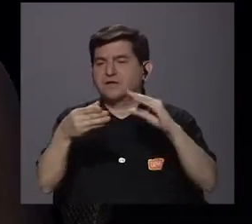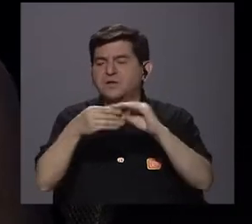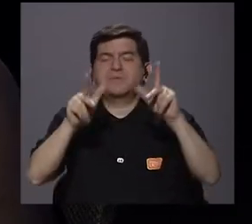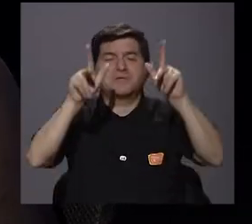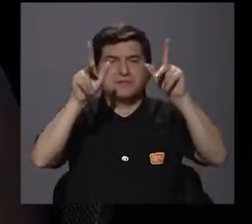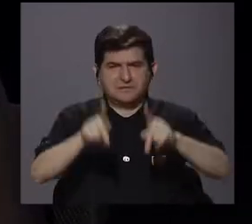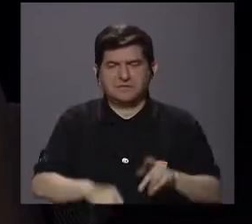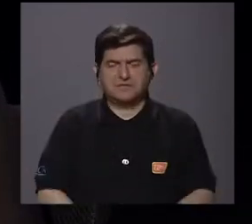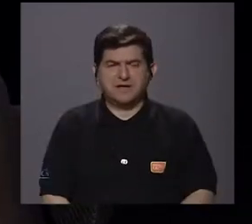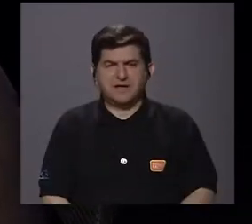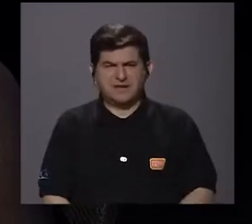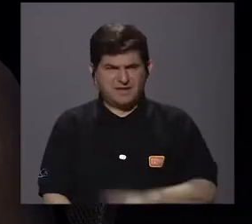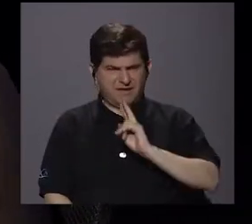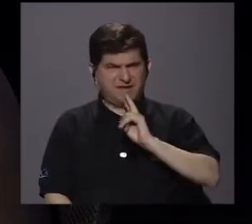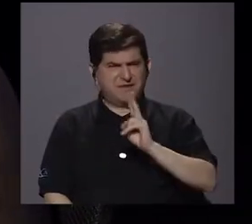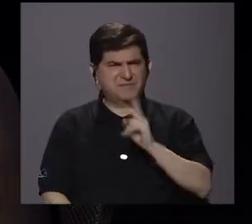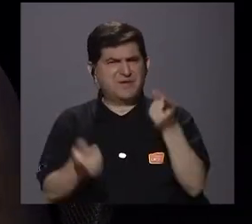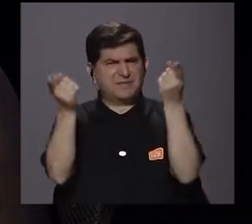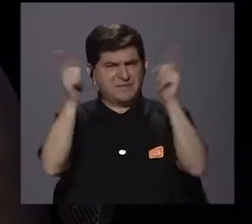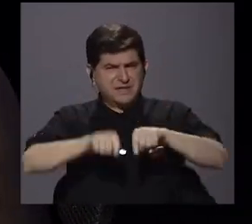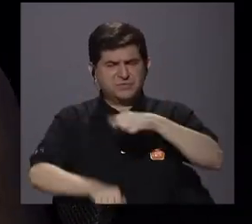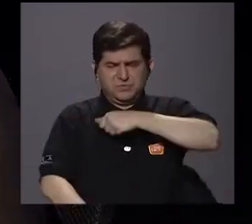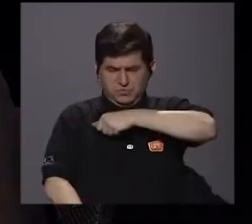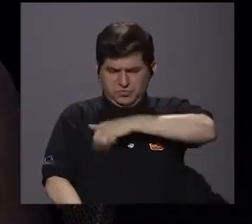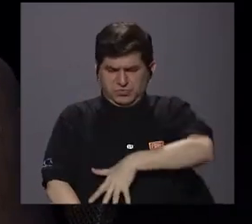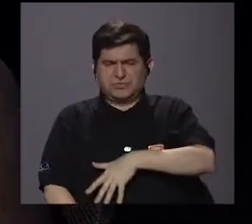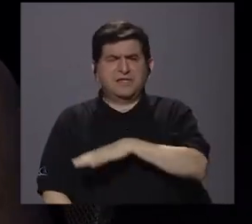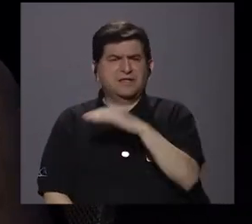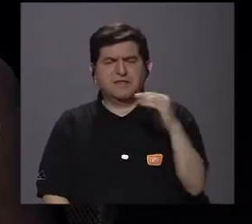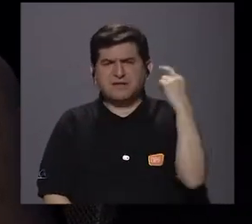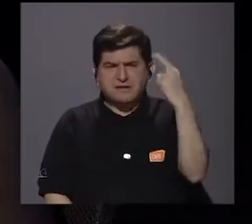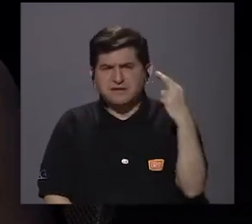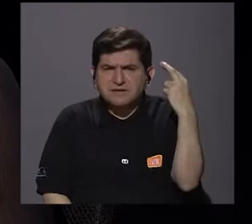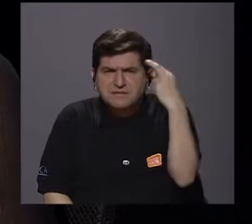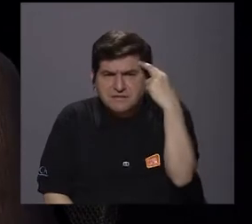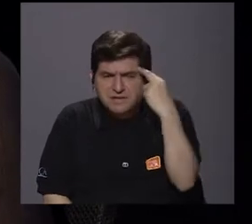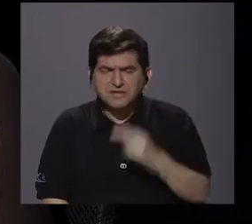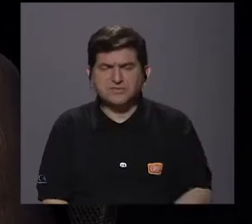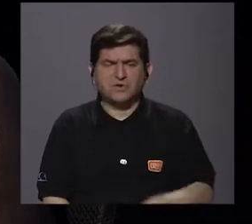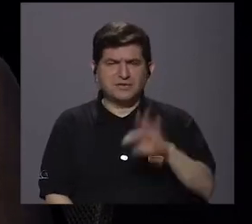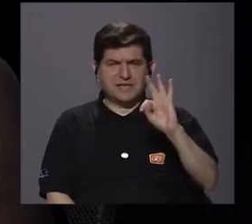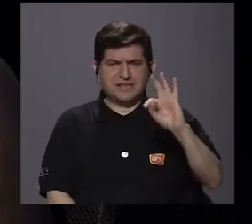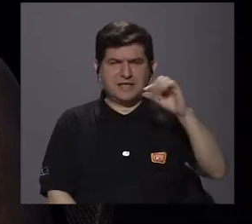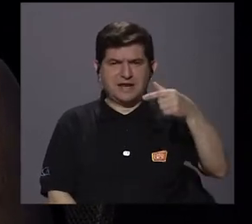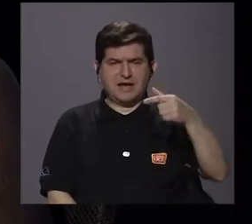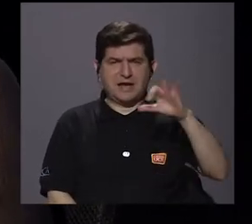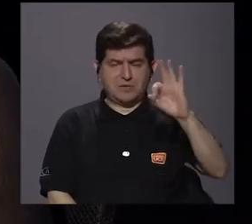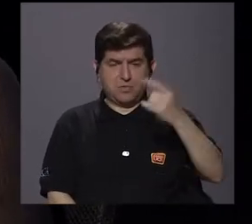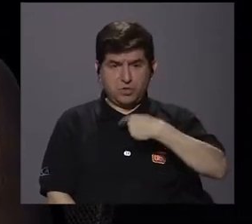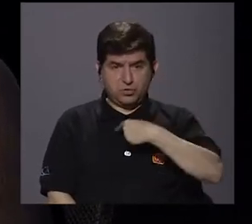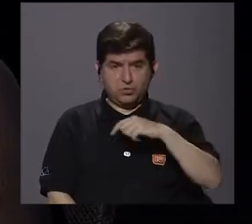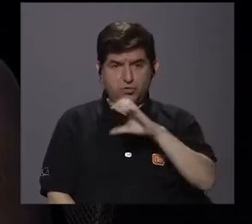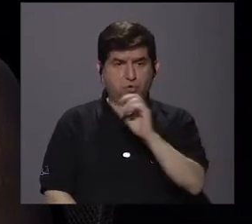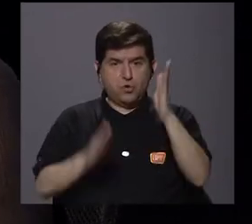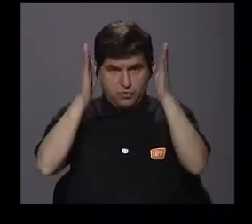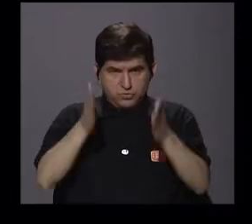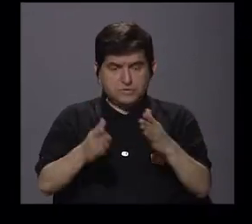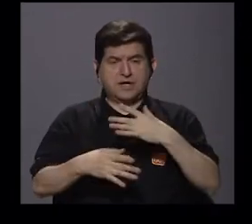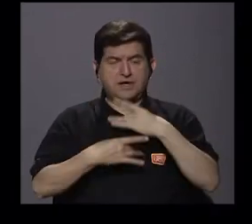la gente qué es lo que realmente pasa en Palestina y por qué a Tatiana Gamboa como costarricense le interesó el